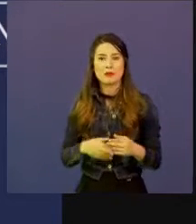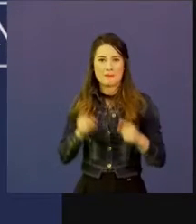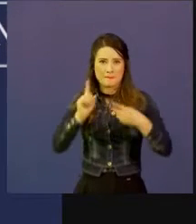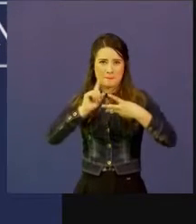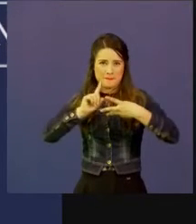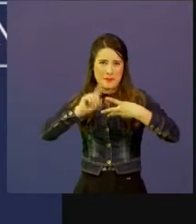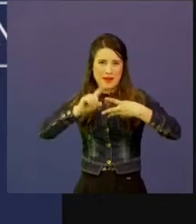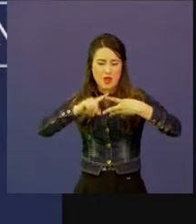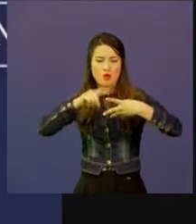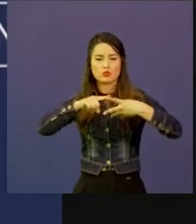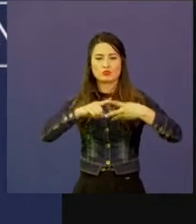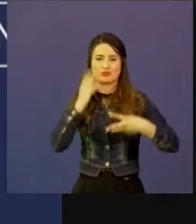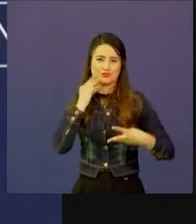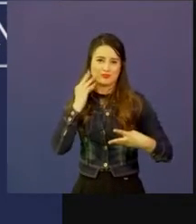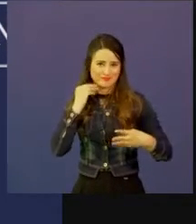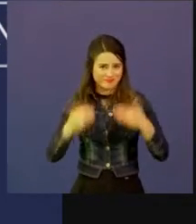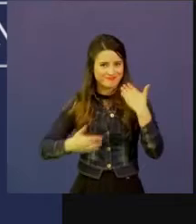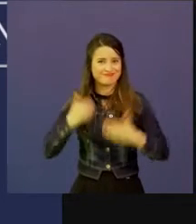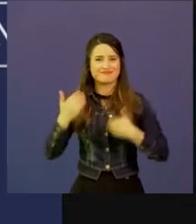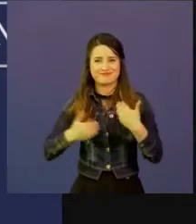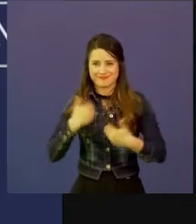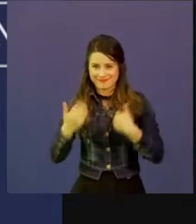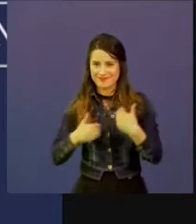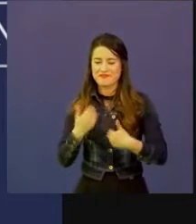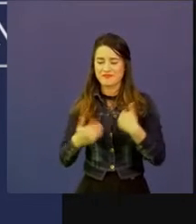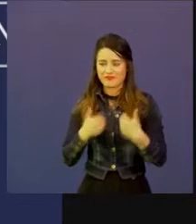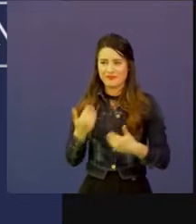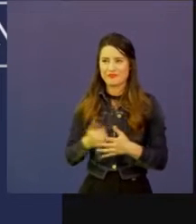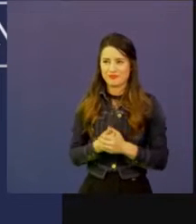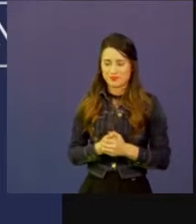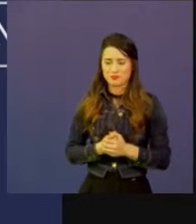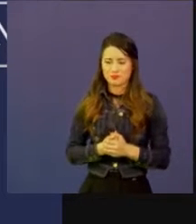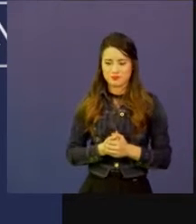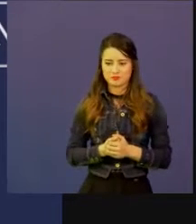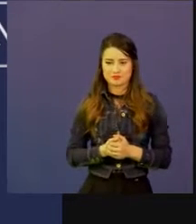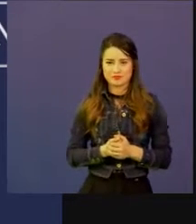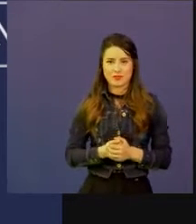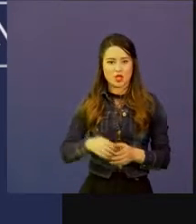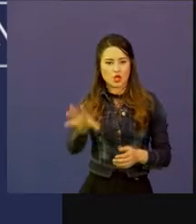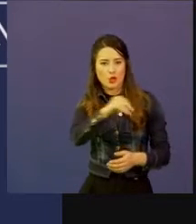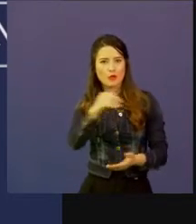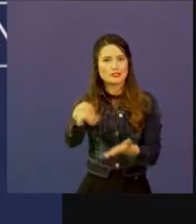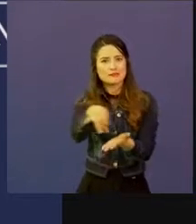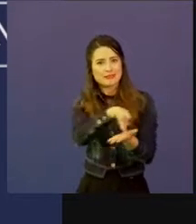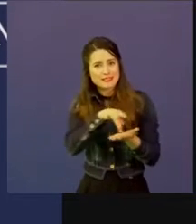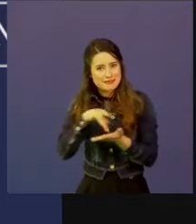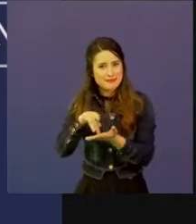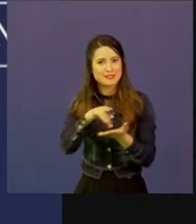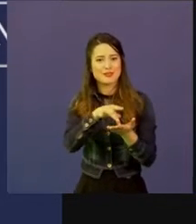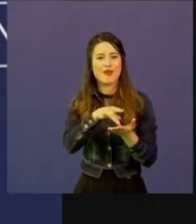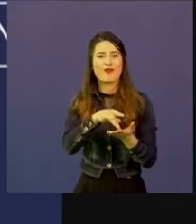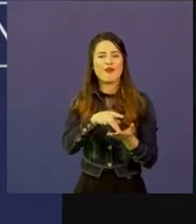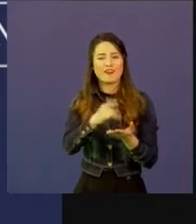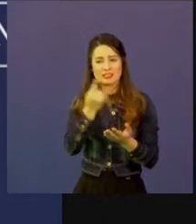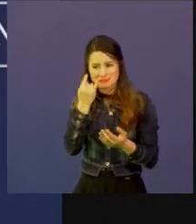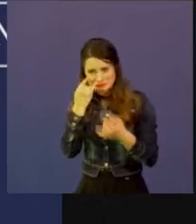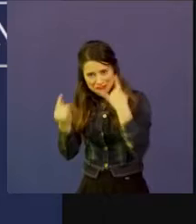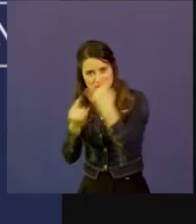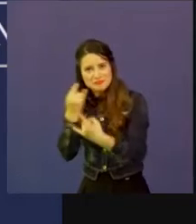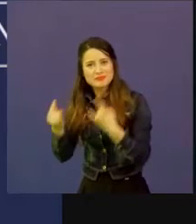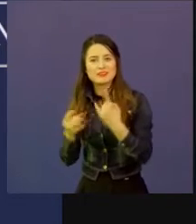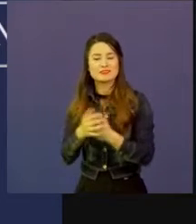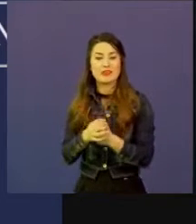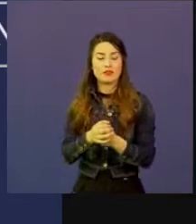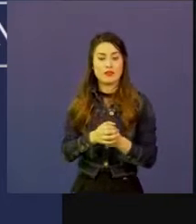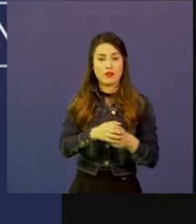ellos participaron muchísimo, es decir, la participación activa fue muy interesante, colaboraron con otros docentes, no solo